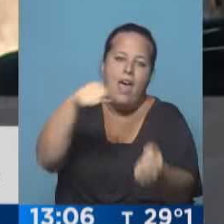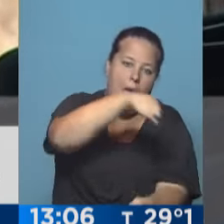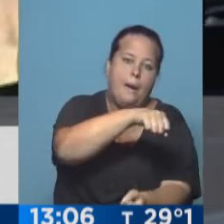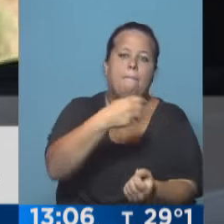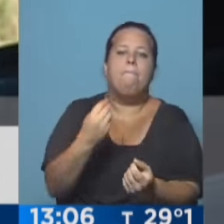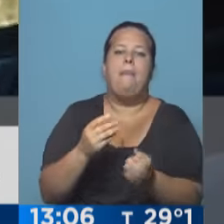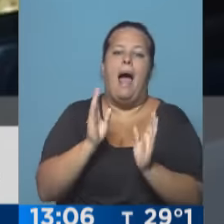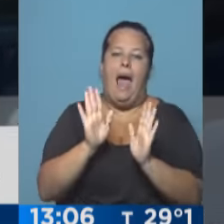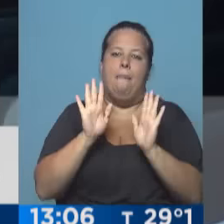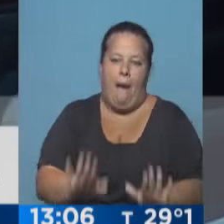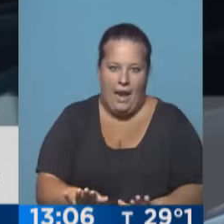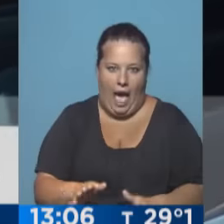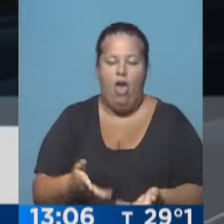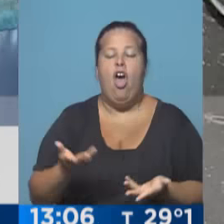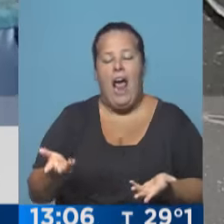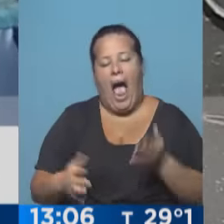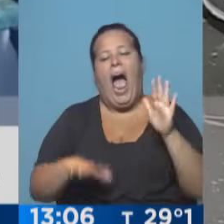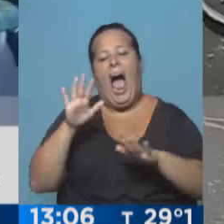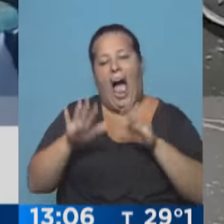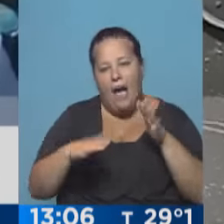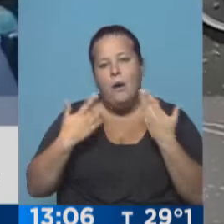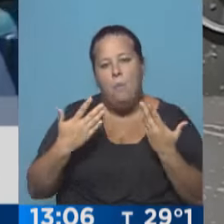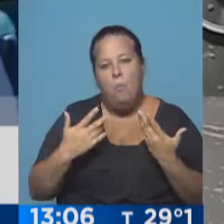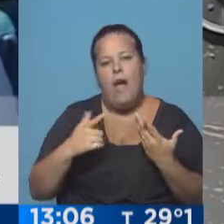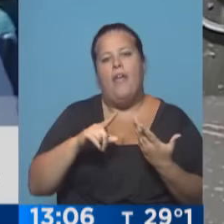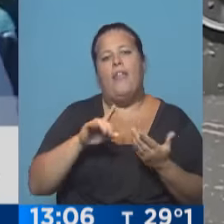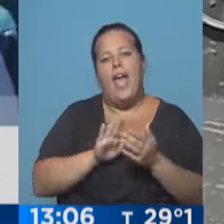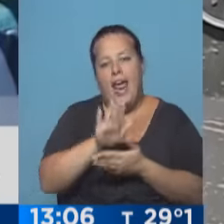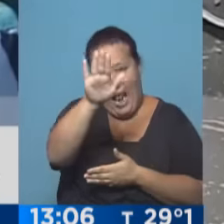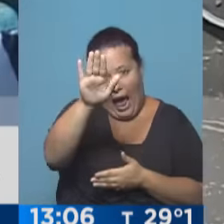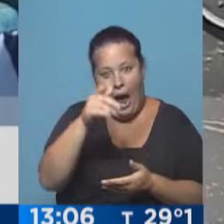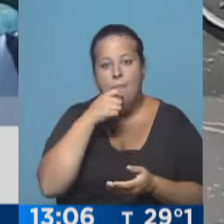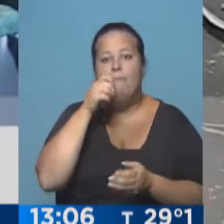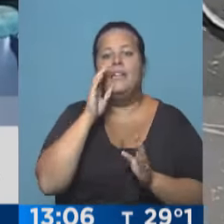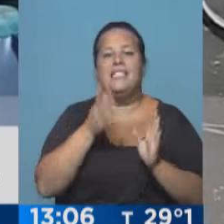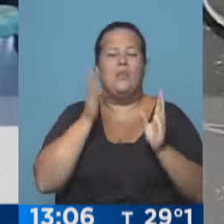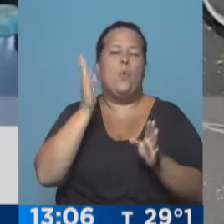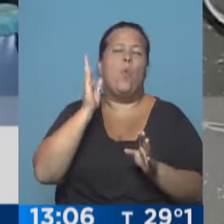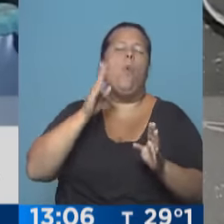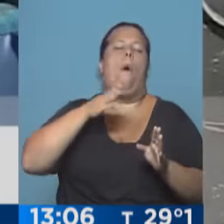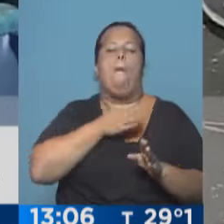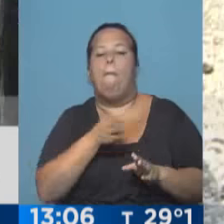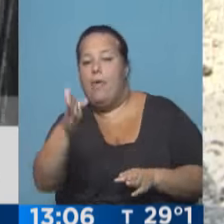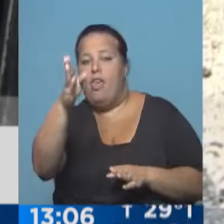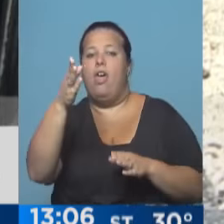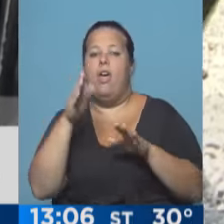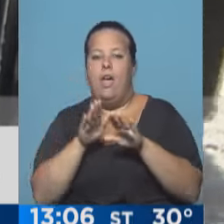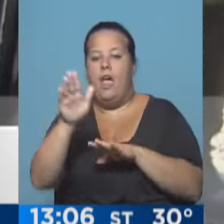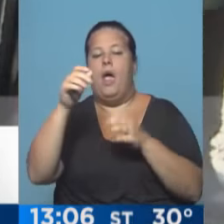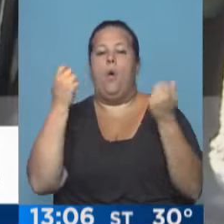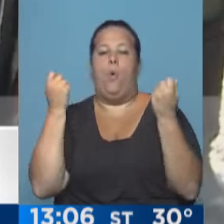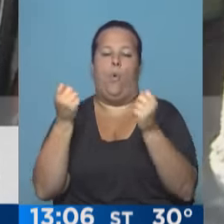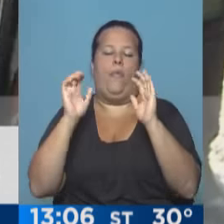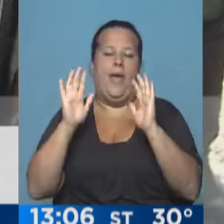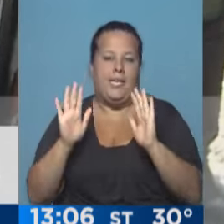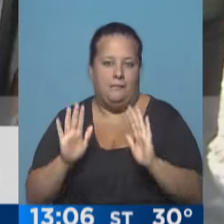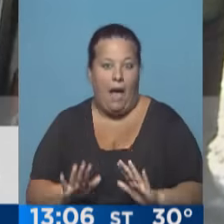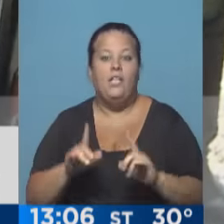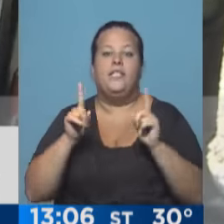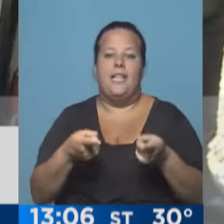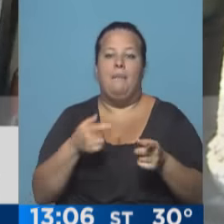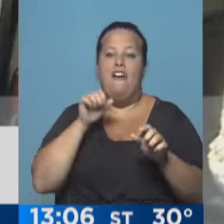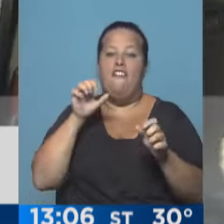sí, la marcha del vehículo. Hay veces que se puede usar la rampa cuando no se viene a tanta velocidad. Claro. Aminora un montón y usar